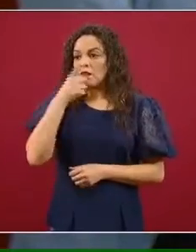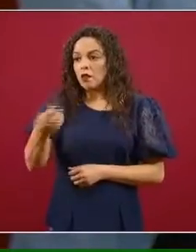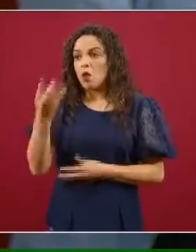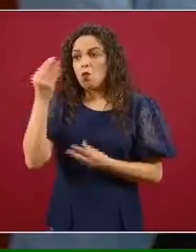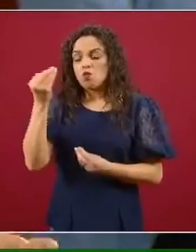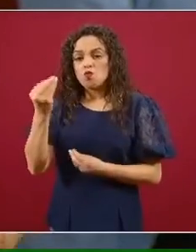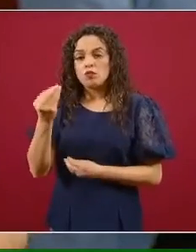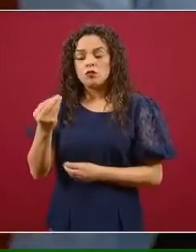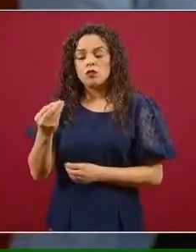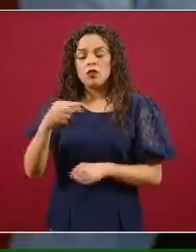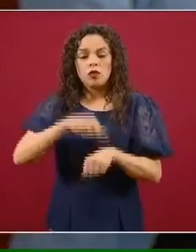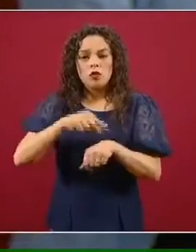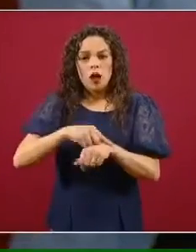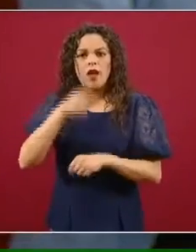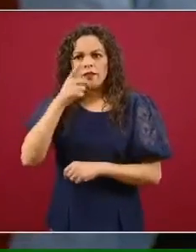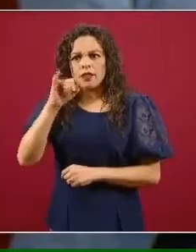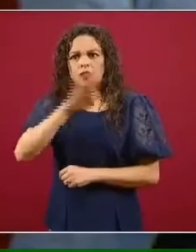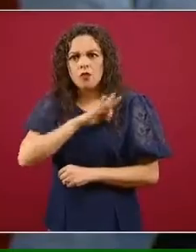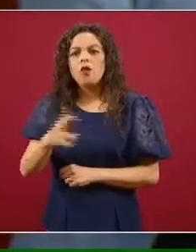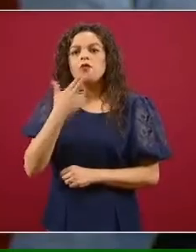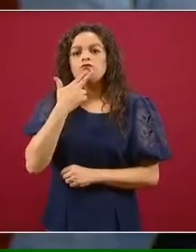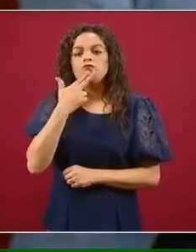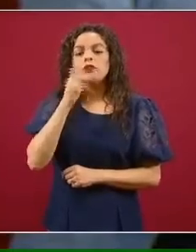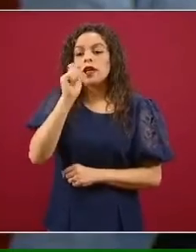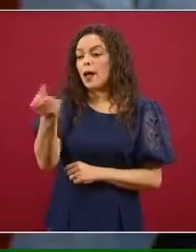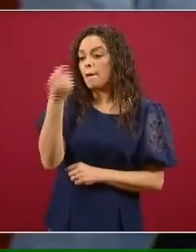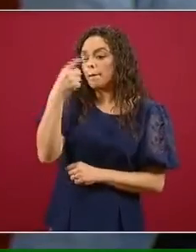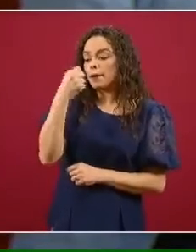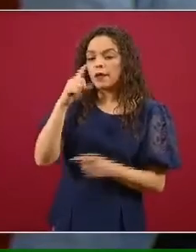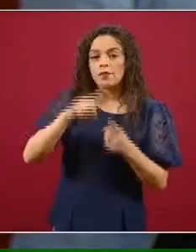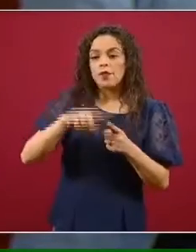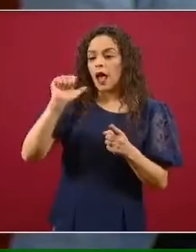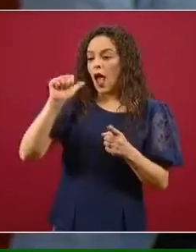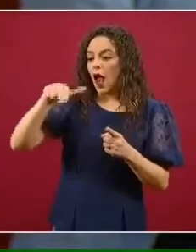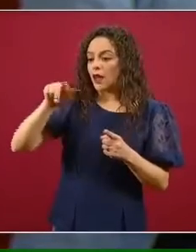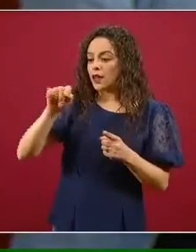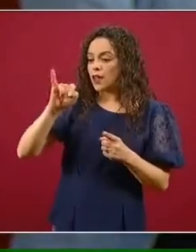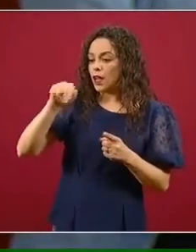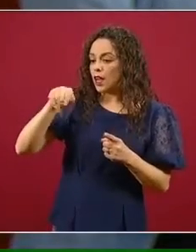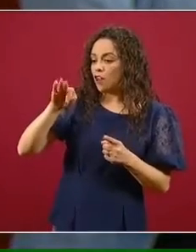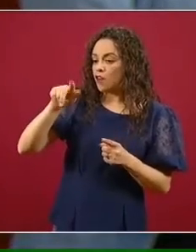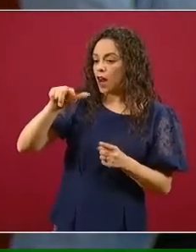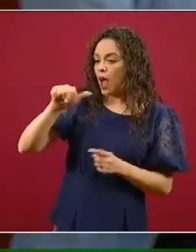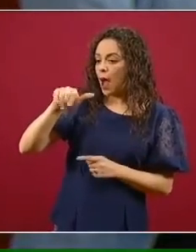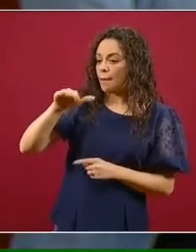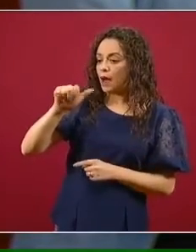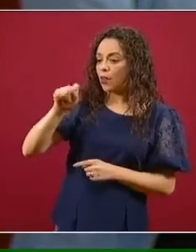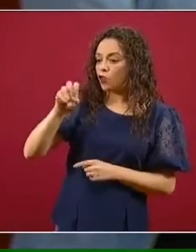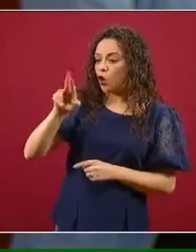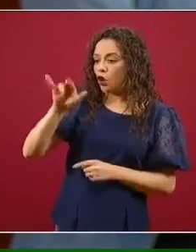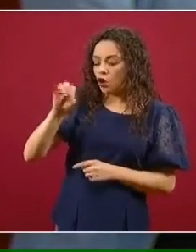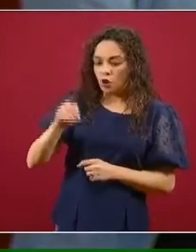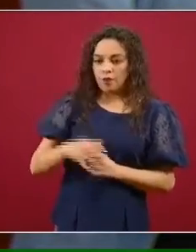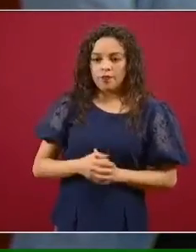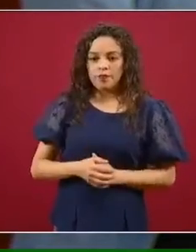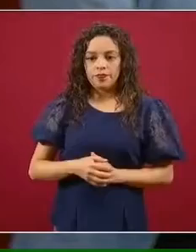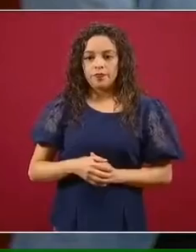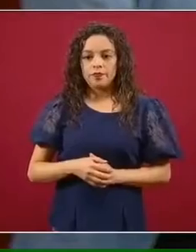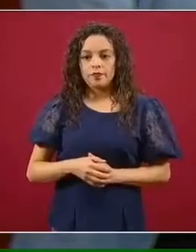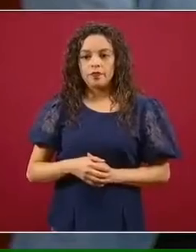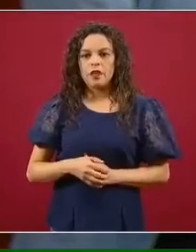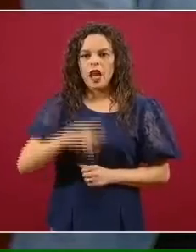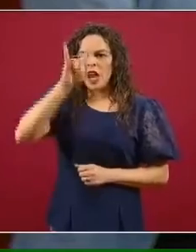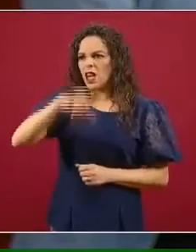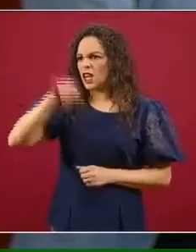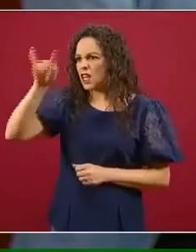les ha funcionado usar antiinflamatorios como uno que no vi en ninguna de las listas, que era